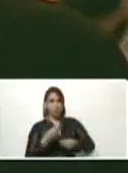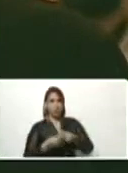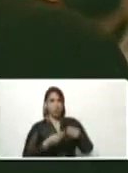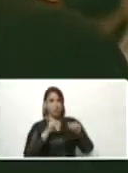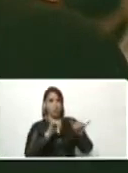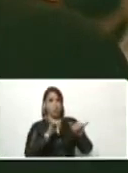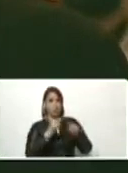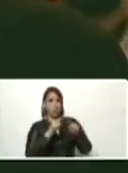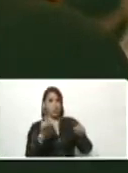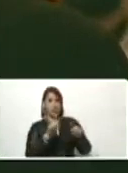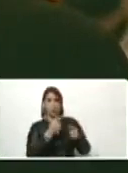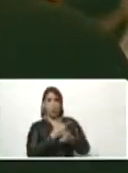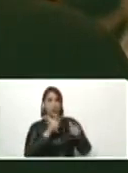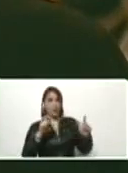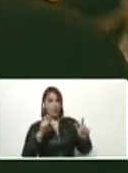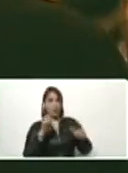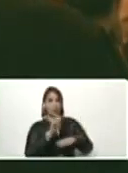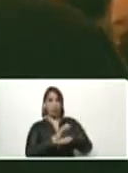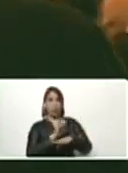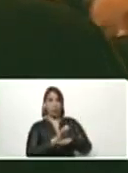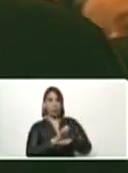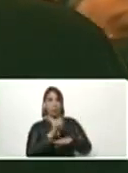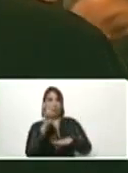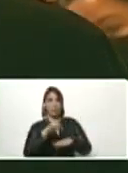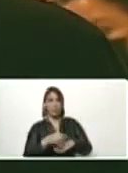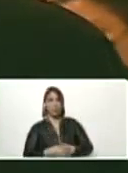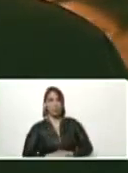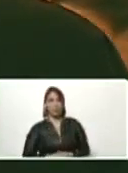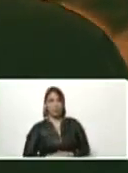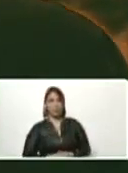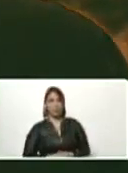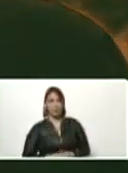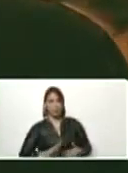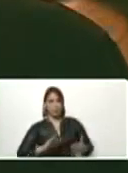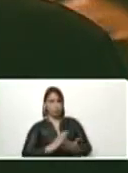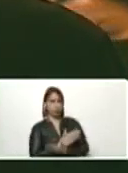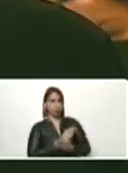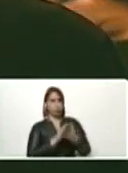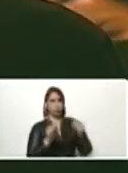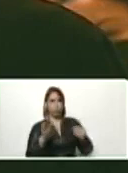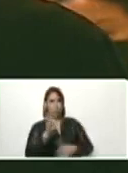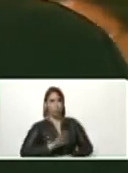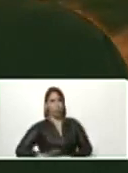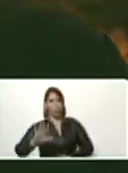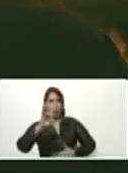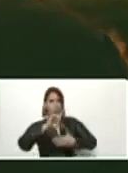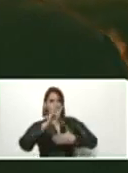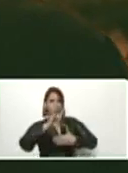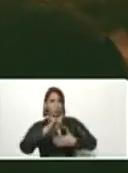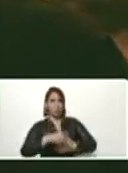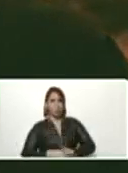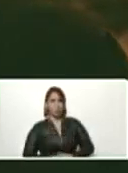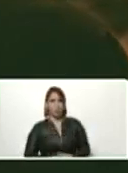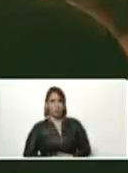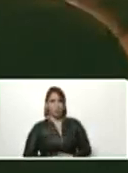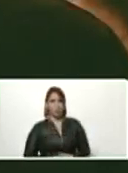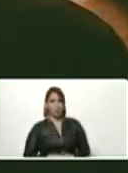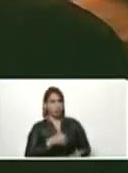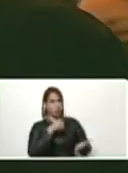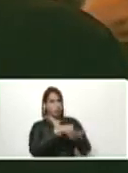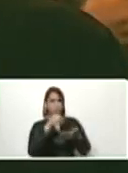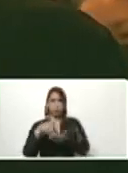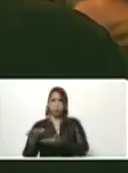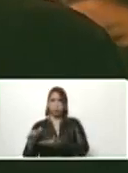pero esta vez no liberando Ecuador nada más, sino despojando de todo el continente americano a los españoles